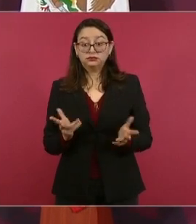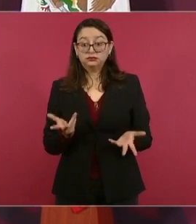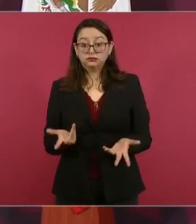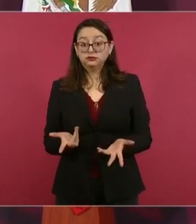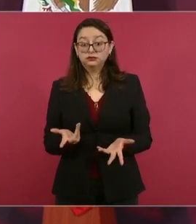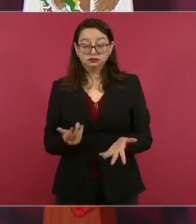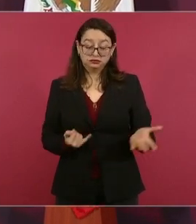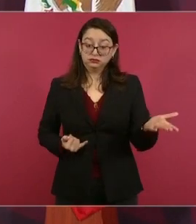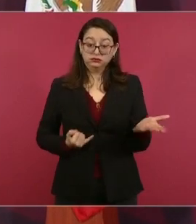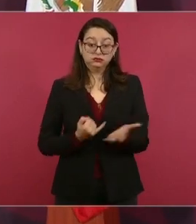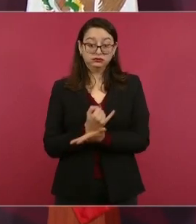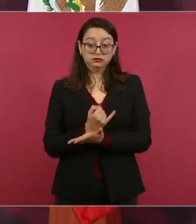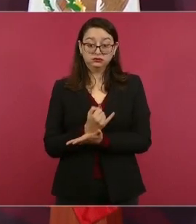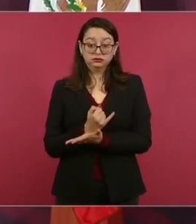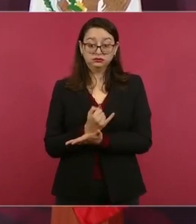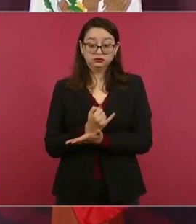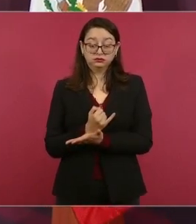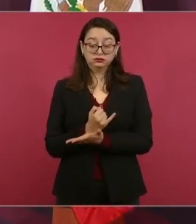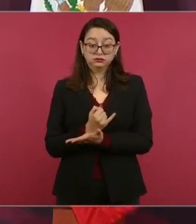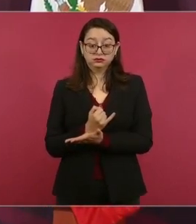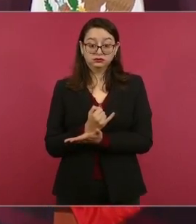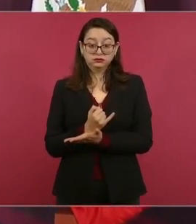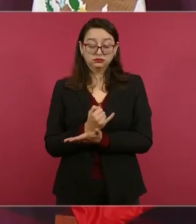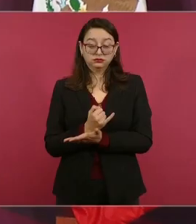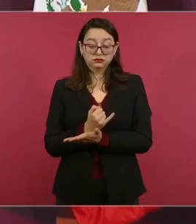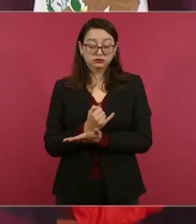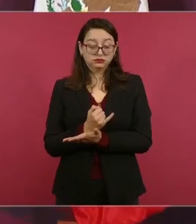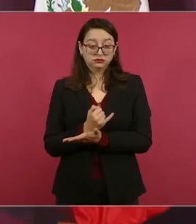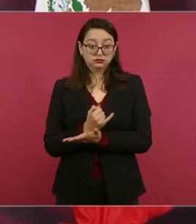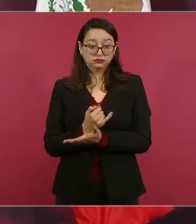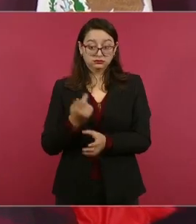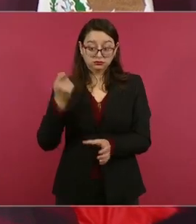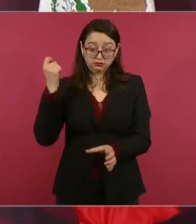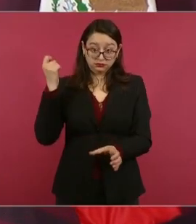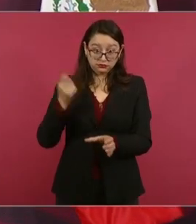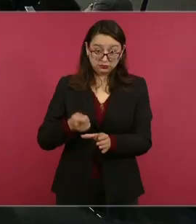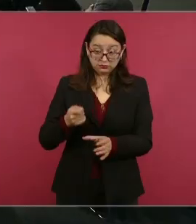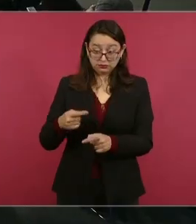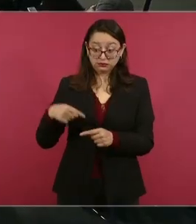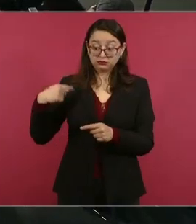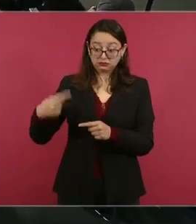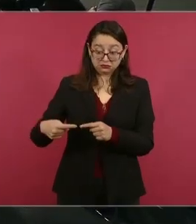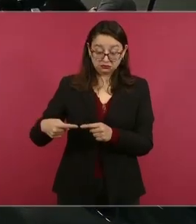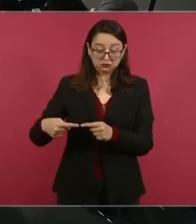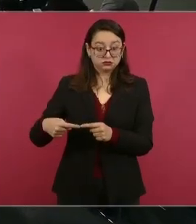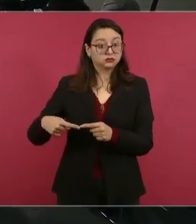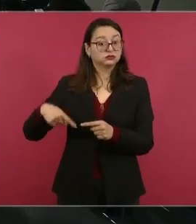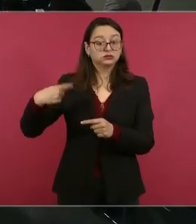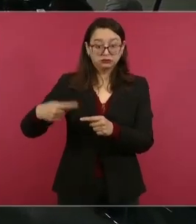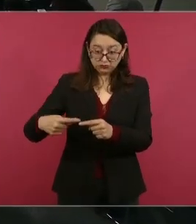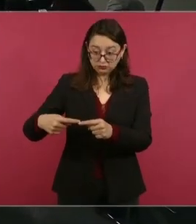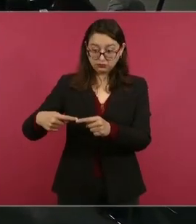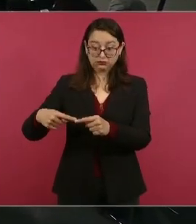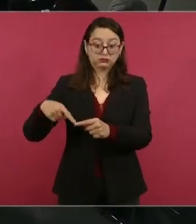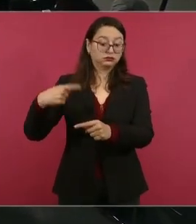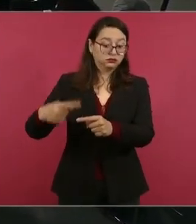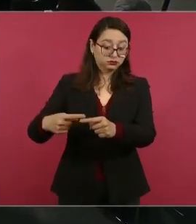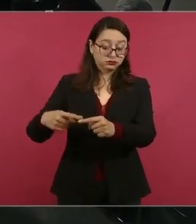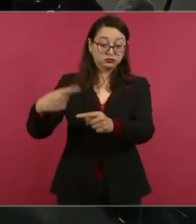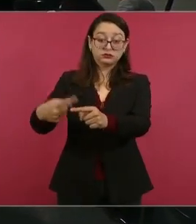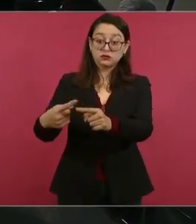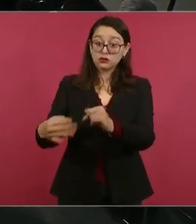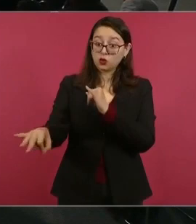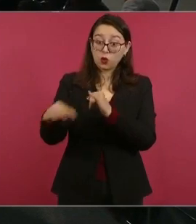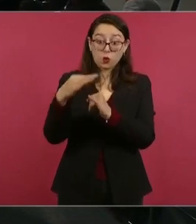ya definir. Y ya cuando llega a la última instancia, ya es cosa juzgada,